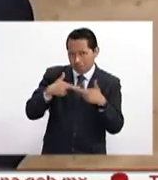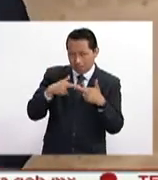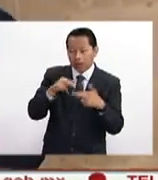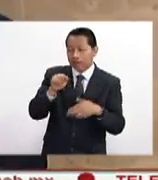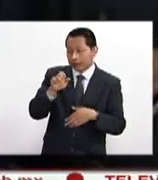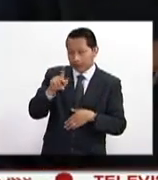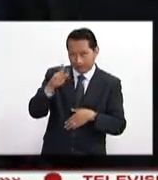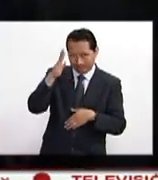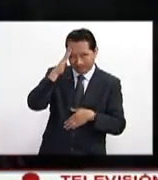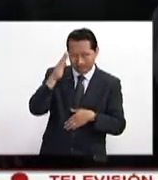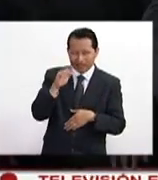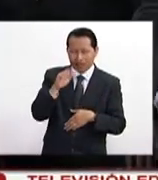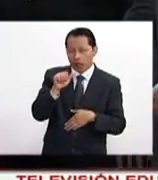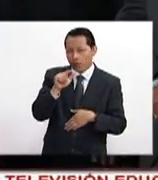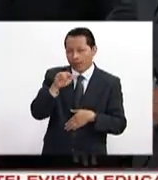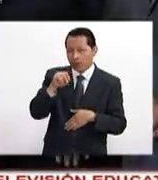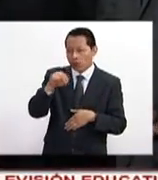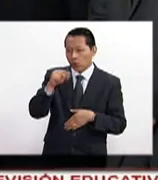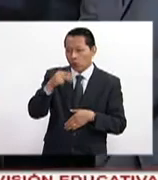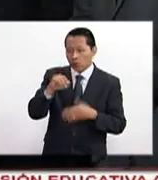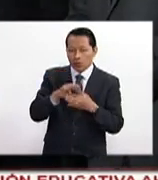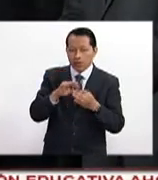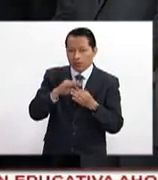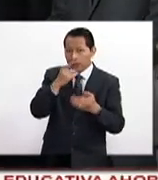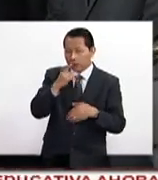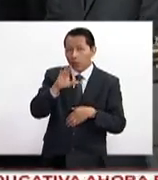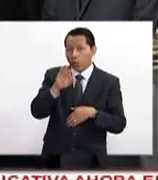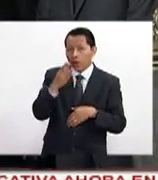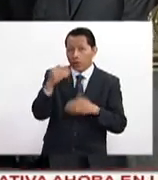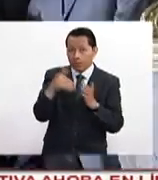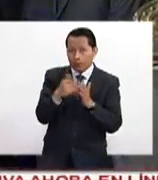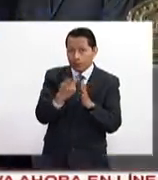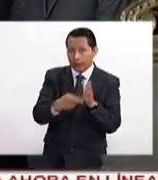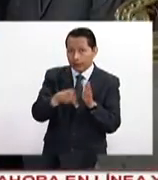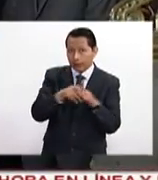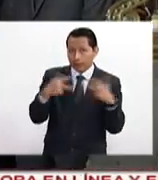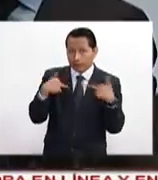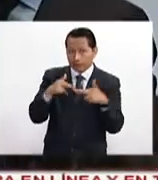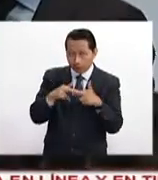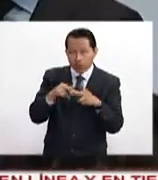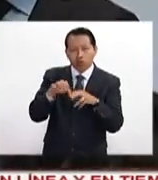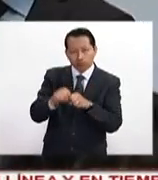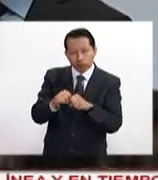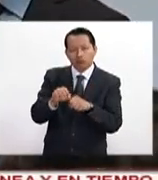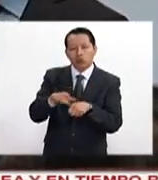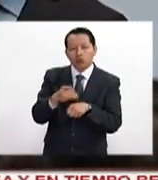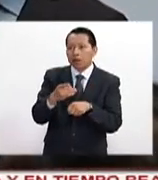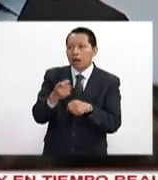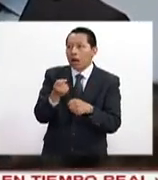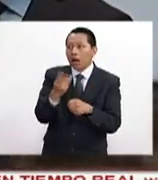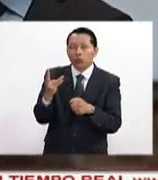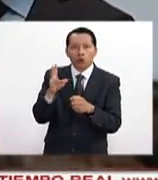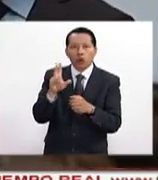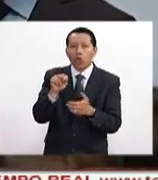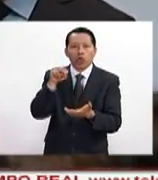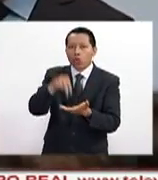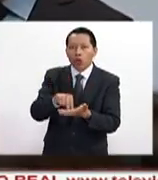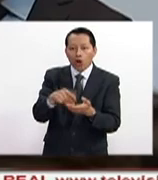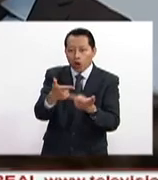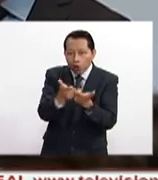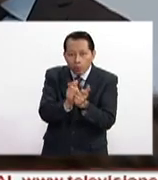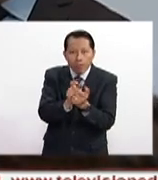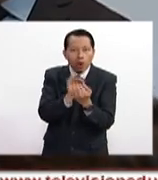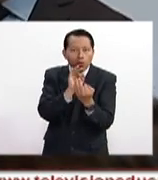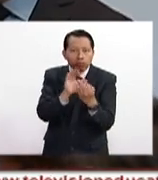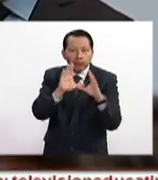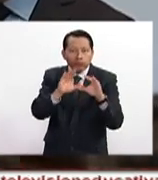Aurelio Nuño, informó que en total se recuperaron 44,000 plazas de maestros que no hacían labores frente a grupo. Esto lo dijo